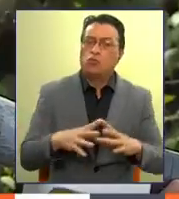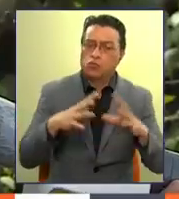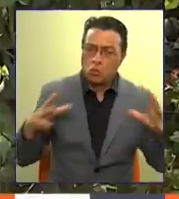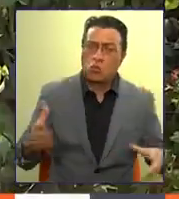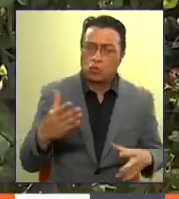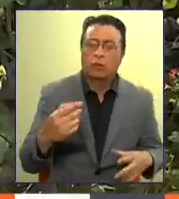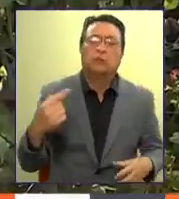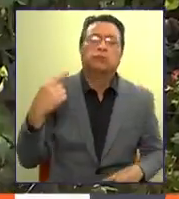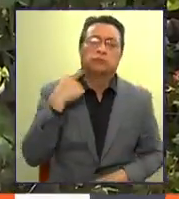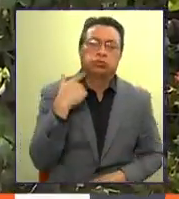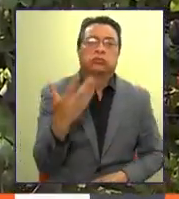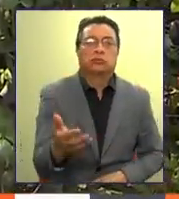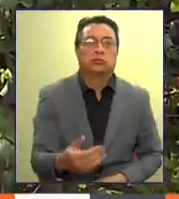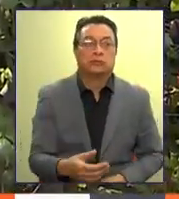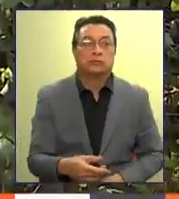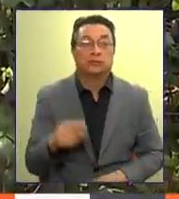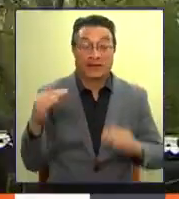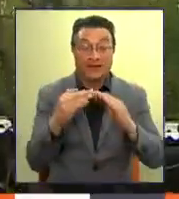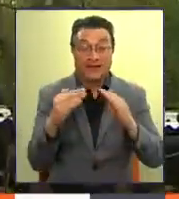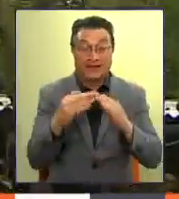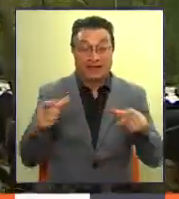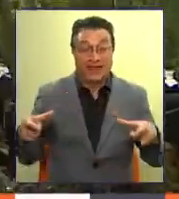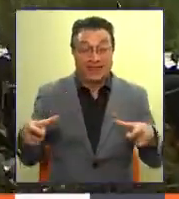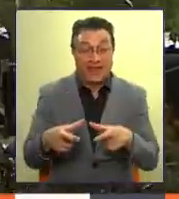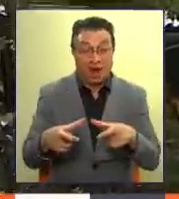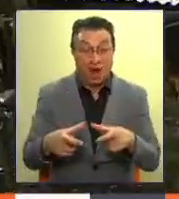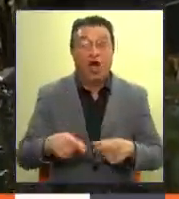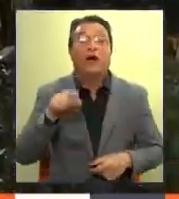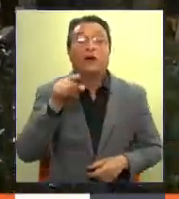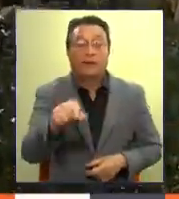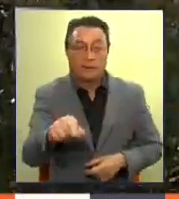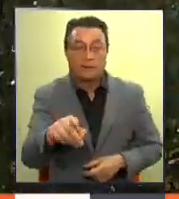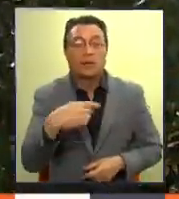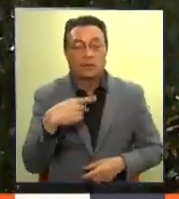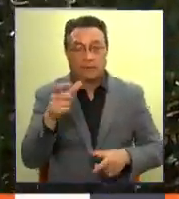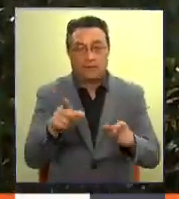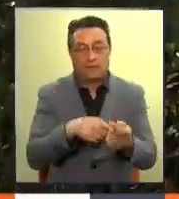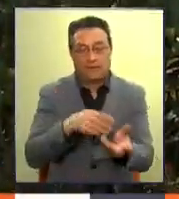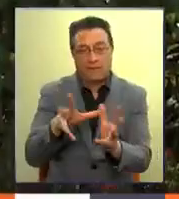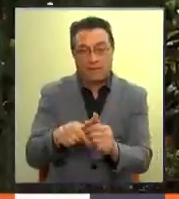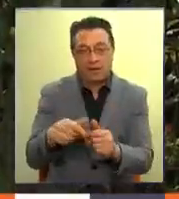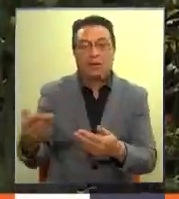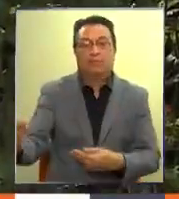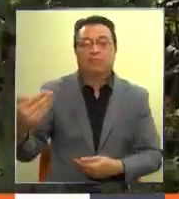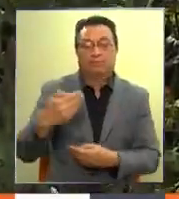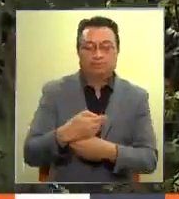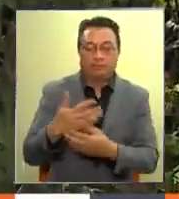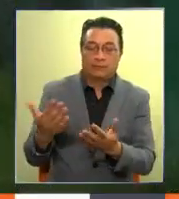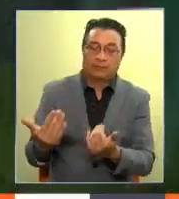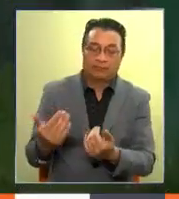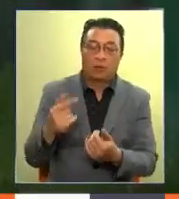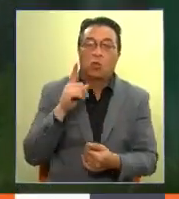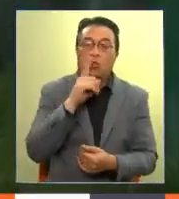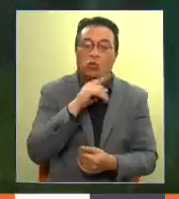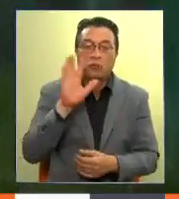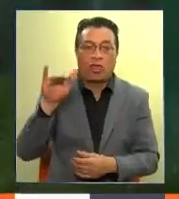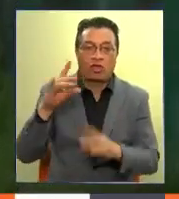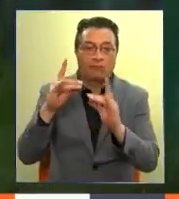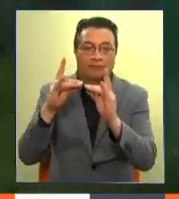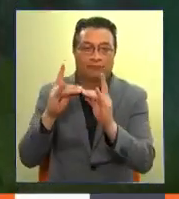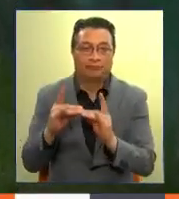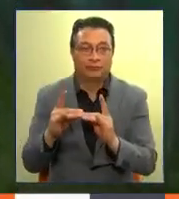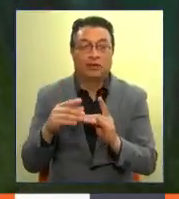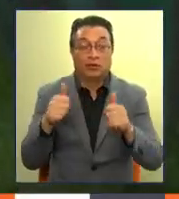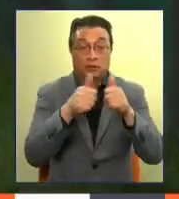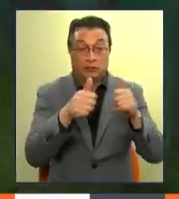pasó esto. En su casa de Teno, la familia espera el cuerpo de la joven para su último adiós. Hasta ese lugar llegaron distintas